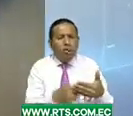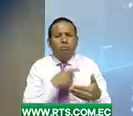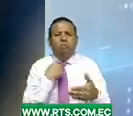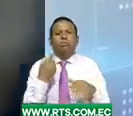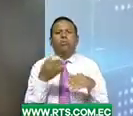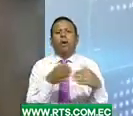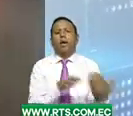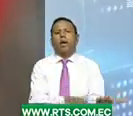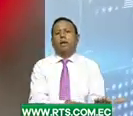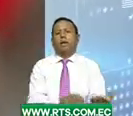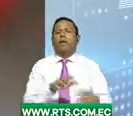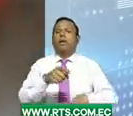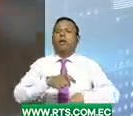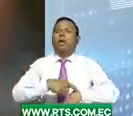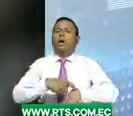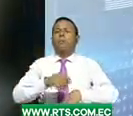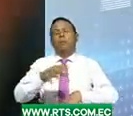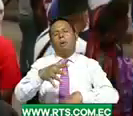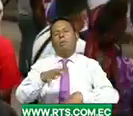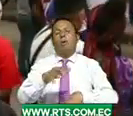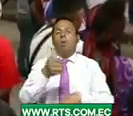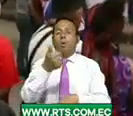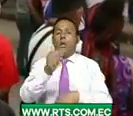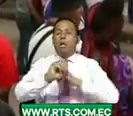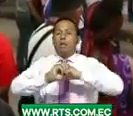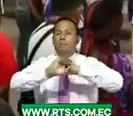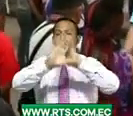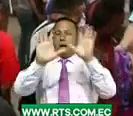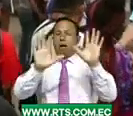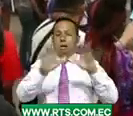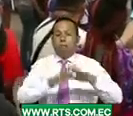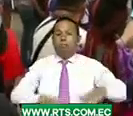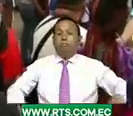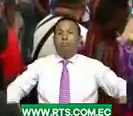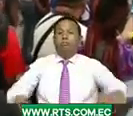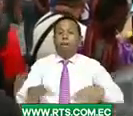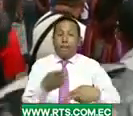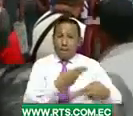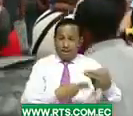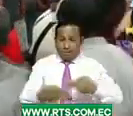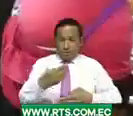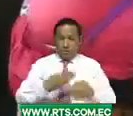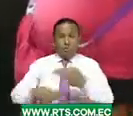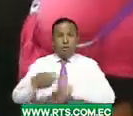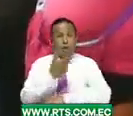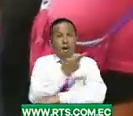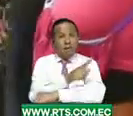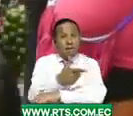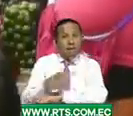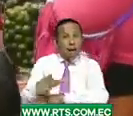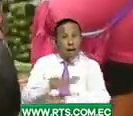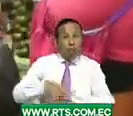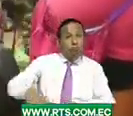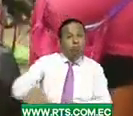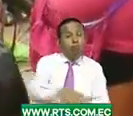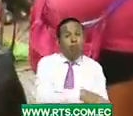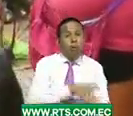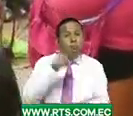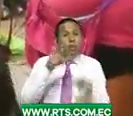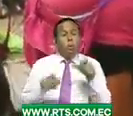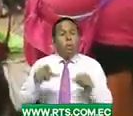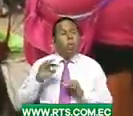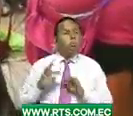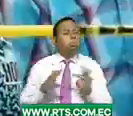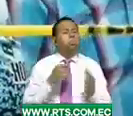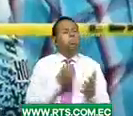Aproximadamente a las 10 de la mañana de este día miércoles, nuevamente en el mercado del Cantón La Libertad, los disparos atemorizaron a las personas que a